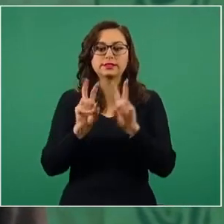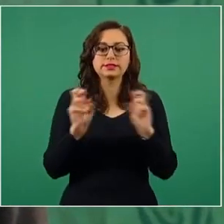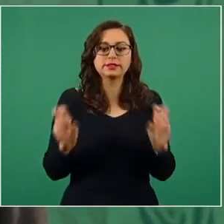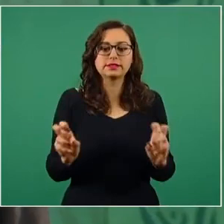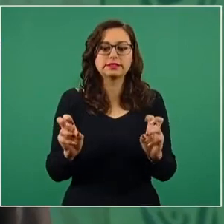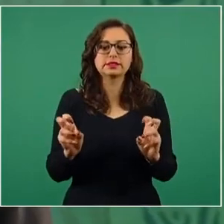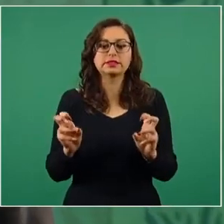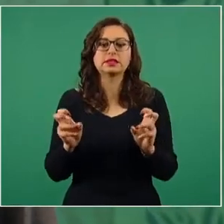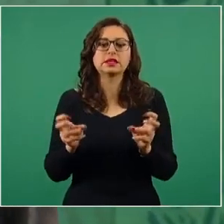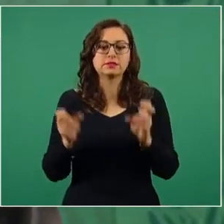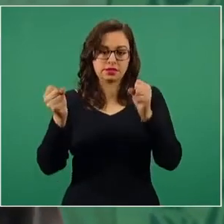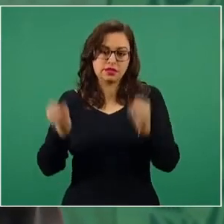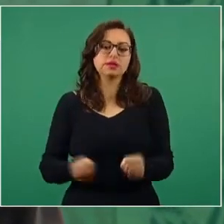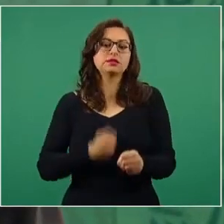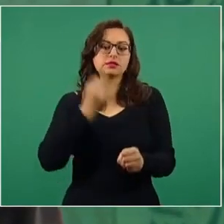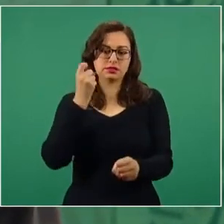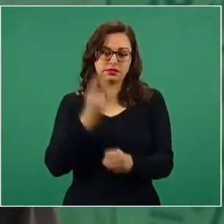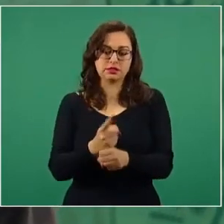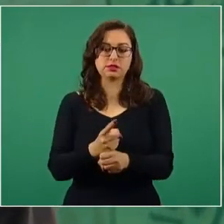estas